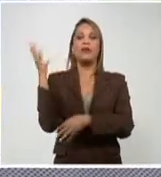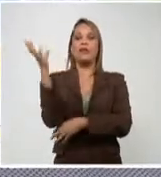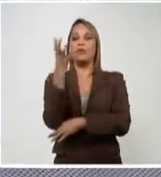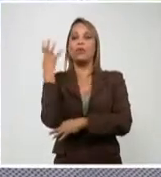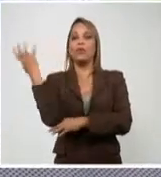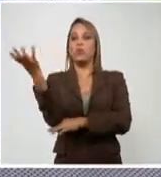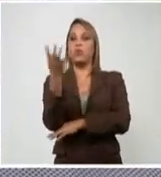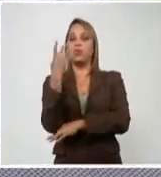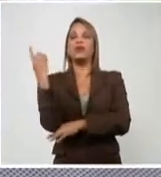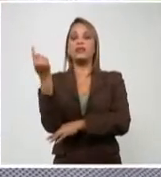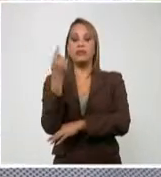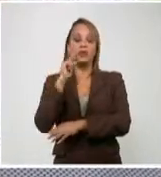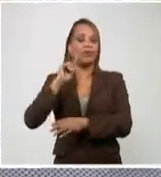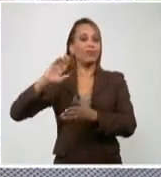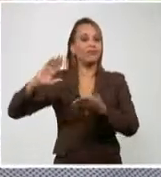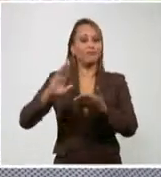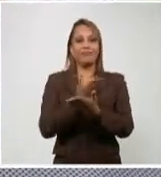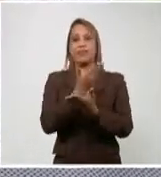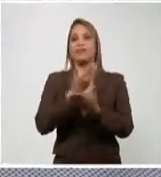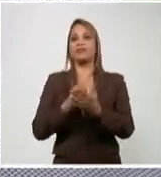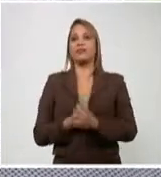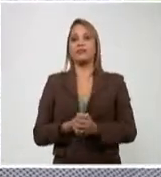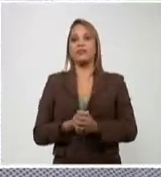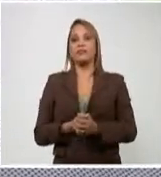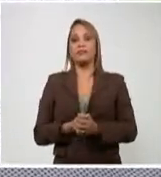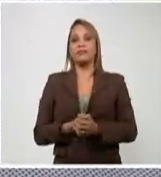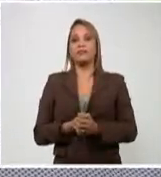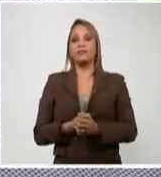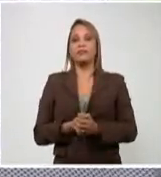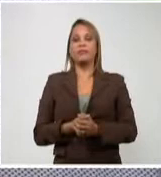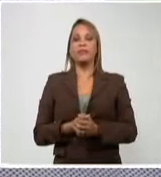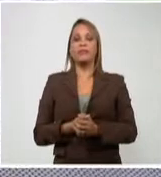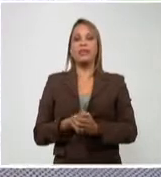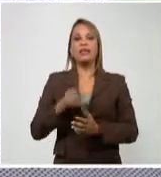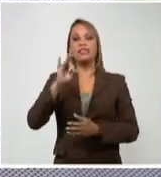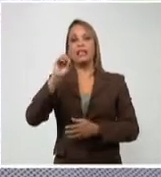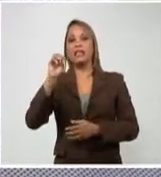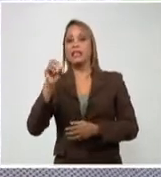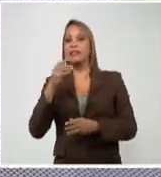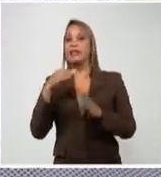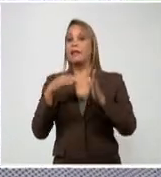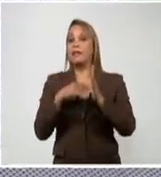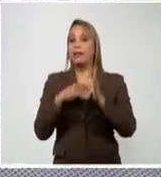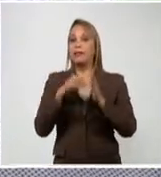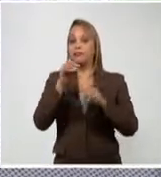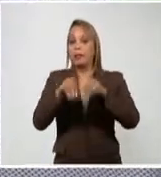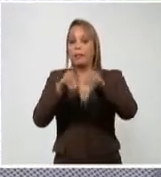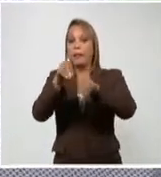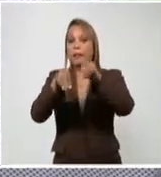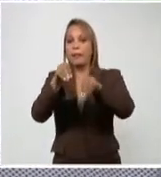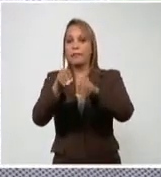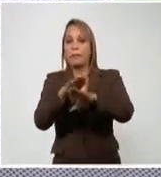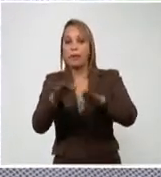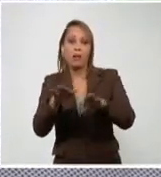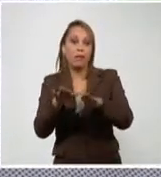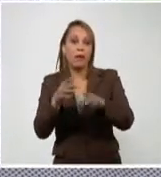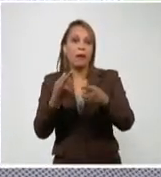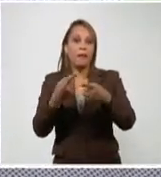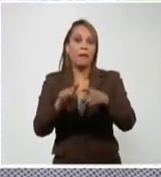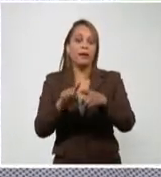que lo llevó a la quiebra. Este y 50.000 posturas más, eran 70.000 posturas en total que ya tenía sembrado con el tapa de palito